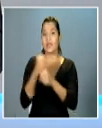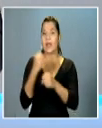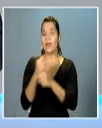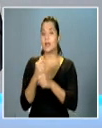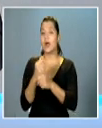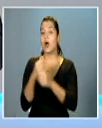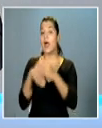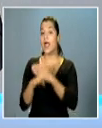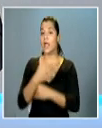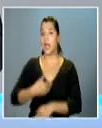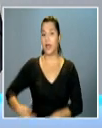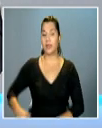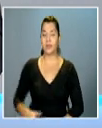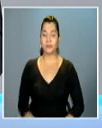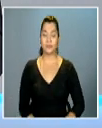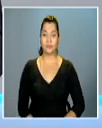Heredia.